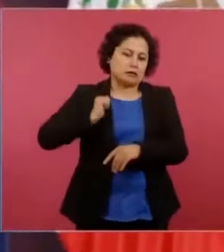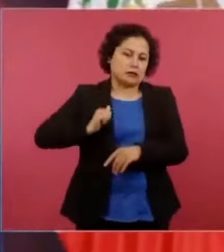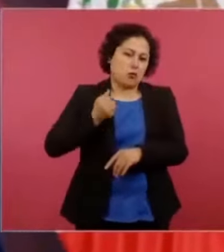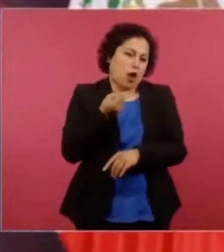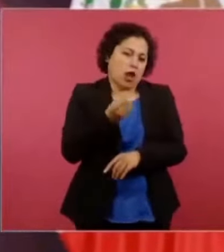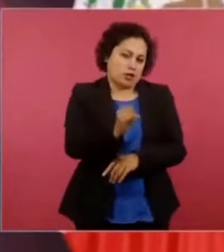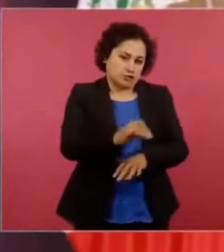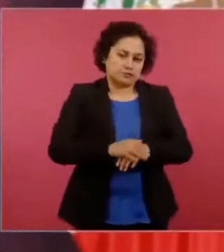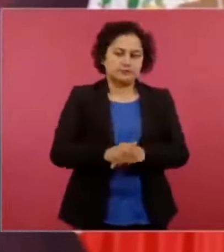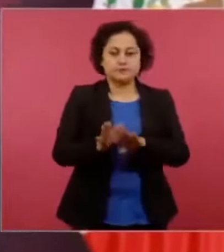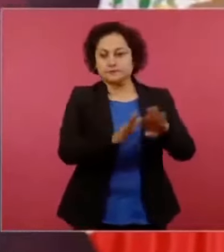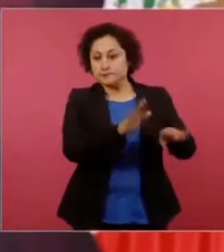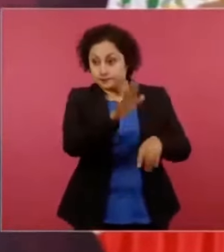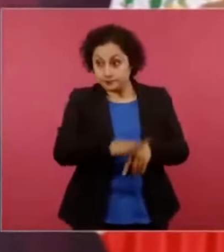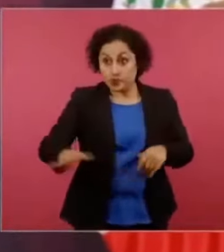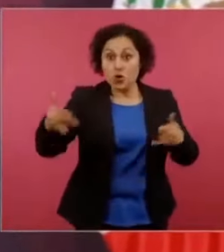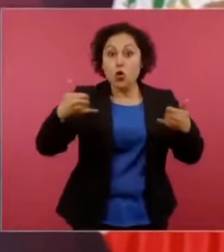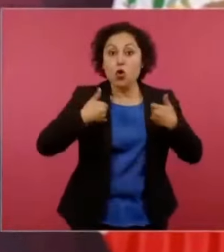la política es